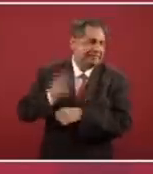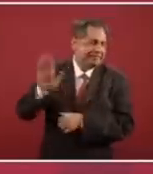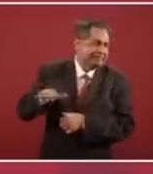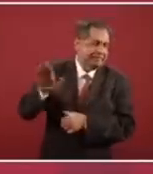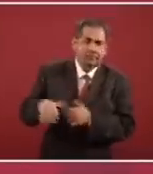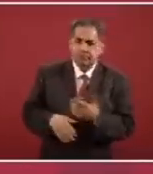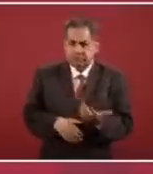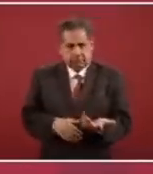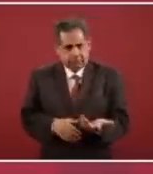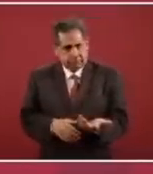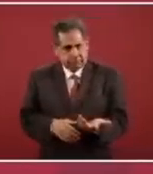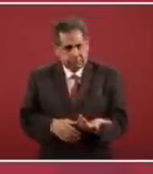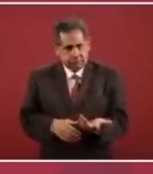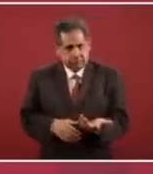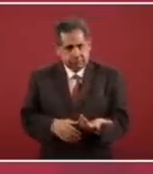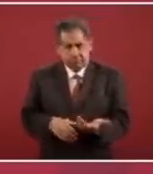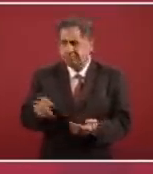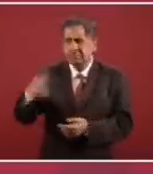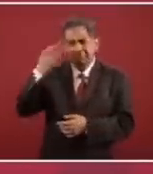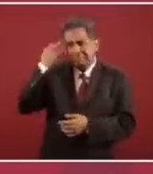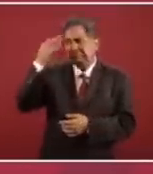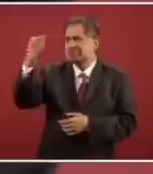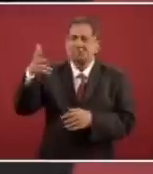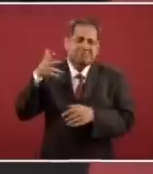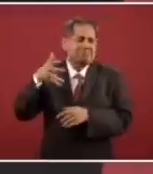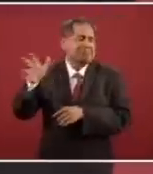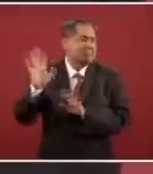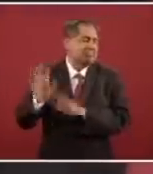eso lleva tiempo,